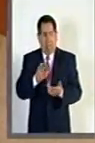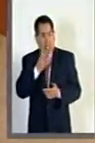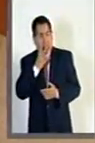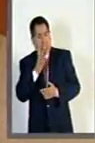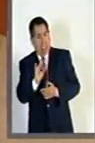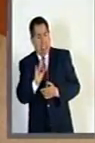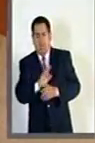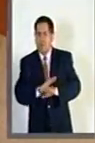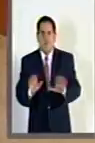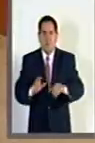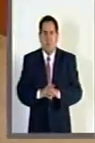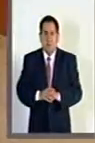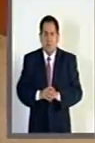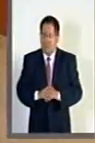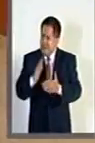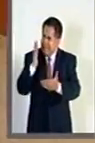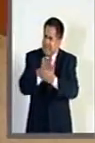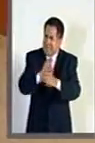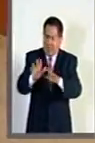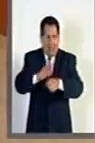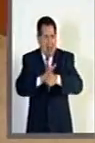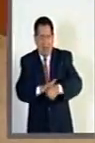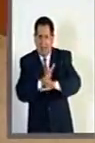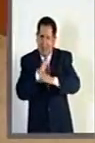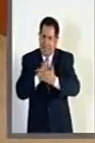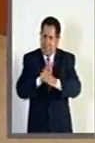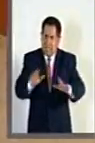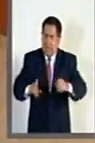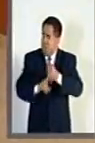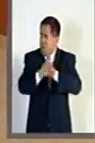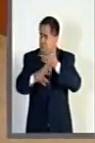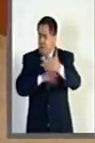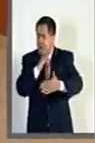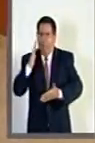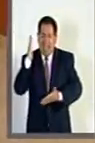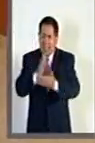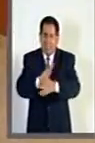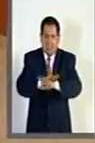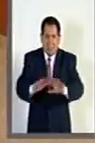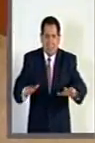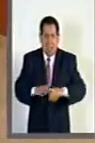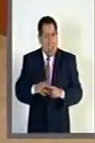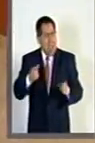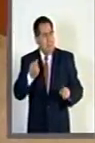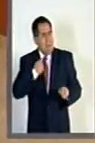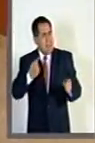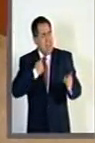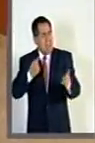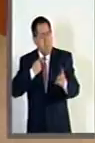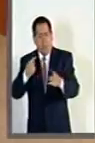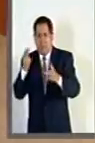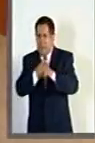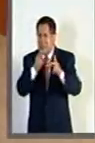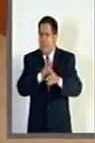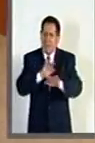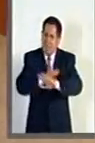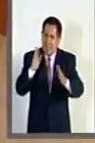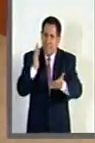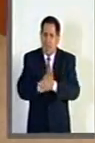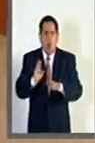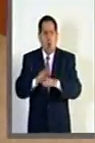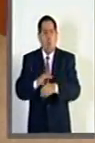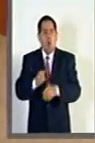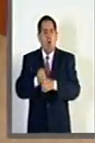hecho. Alto a la represión, alto a la violencia y alto a los asesinatos. ¿Cómo es posible que tengamos toletes